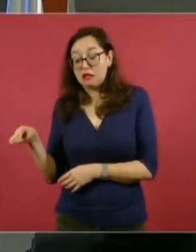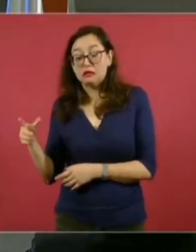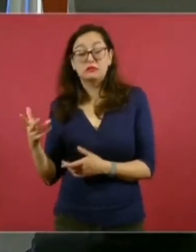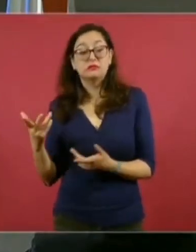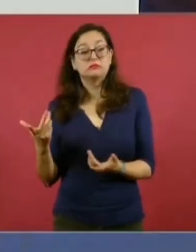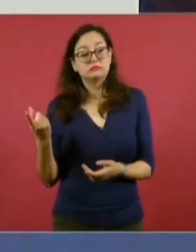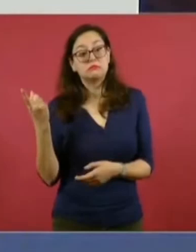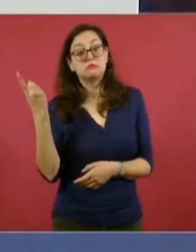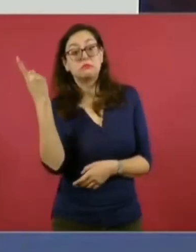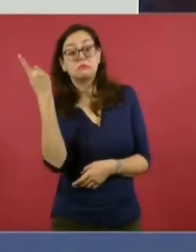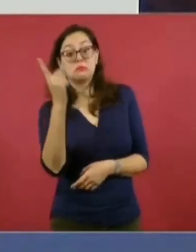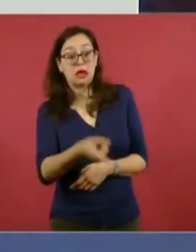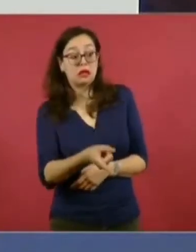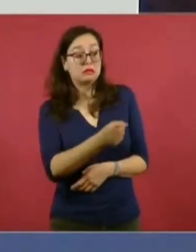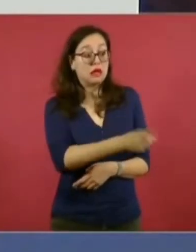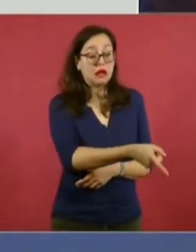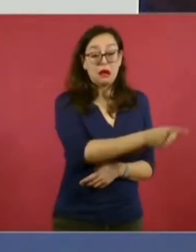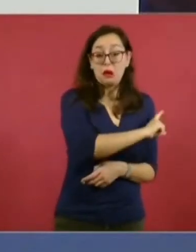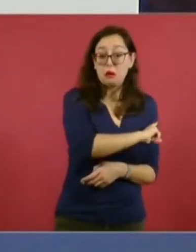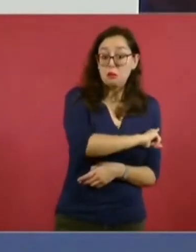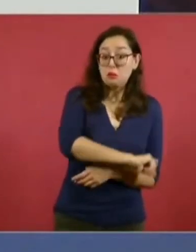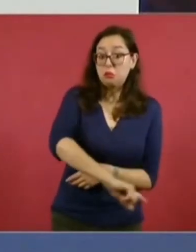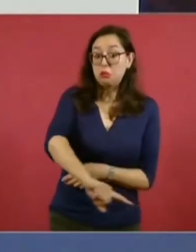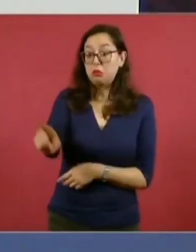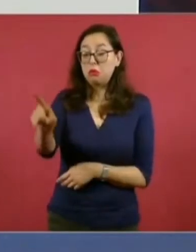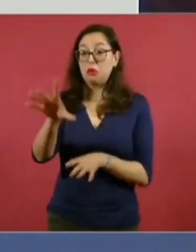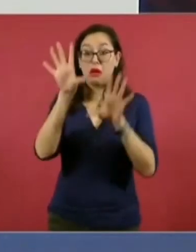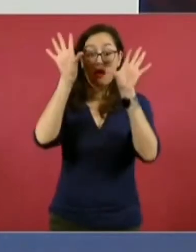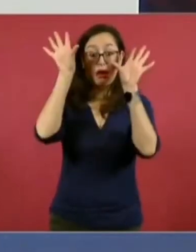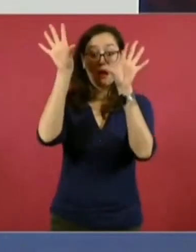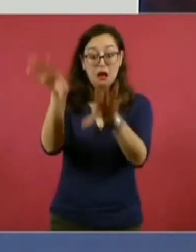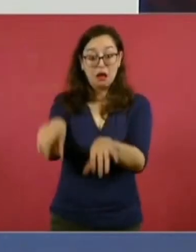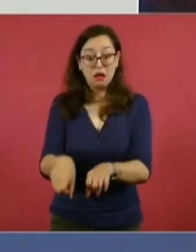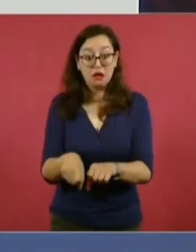operativo para recobrar la droga.